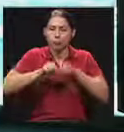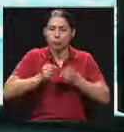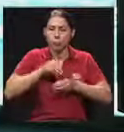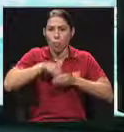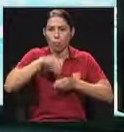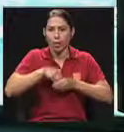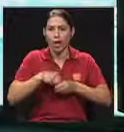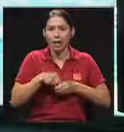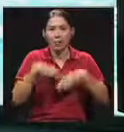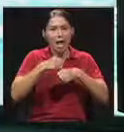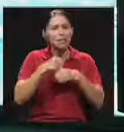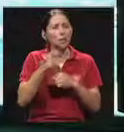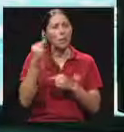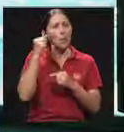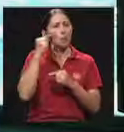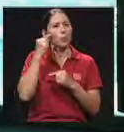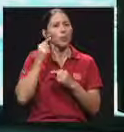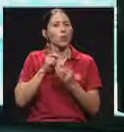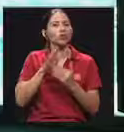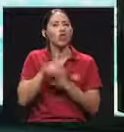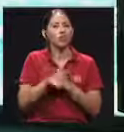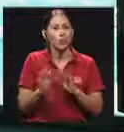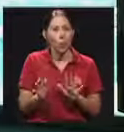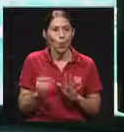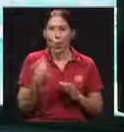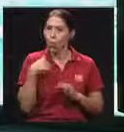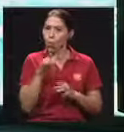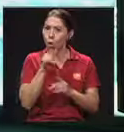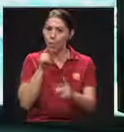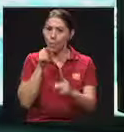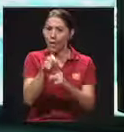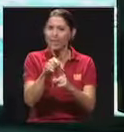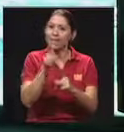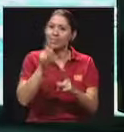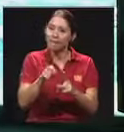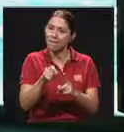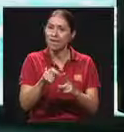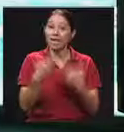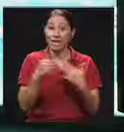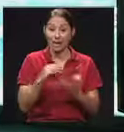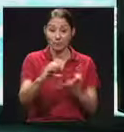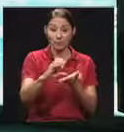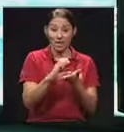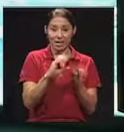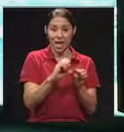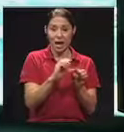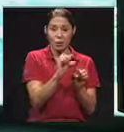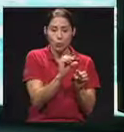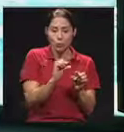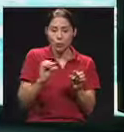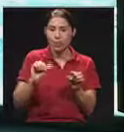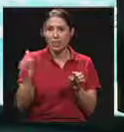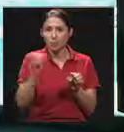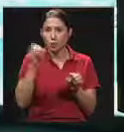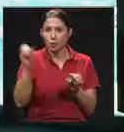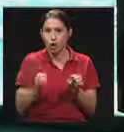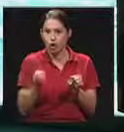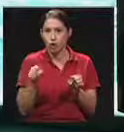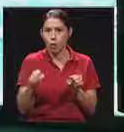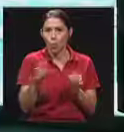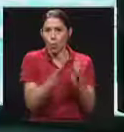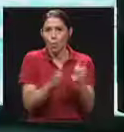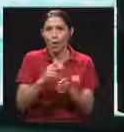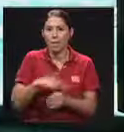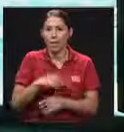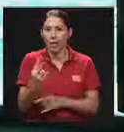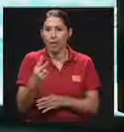cuánto podemos acceder. Uno como meta debería fijarse a ahorrar por lo menos 10% de su salario en un plan voluntario de pensiones. Eso